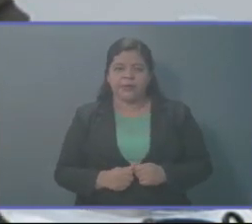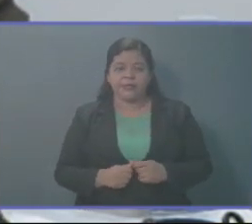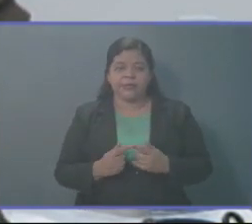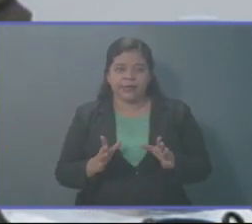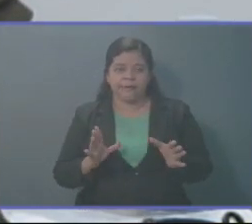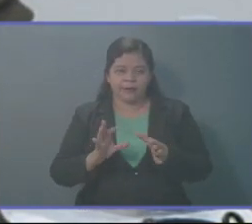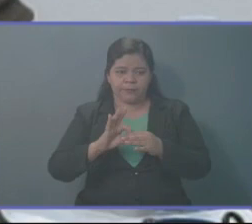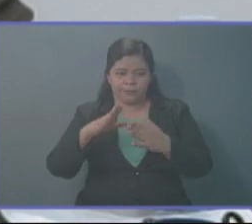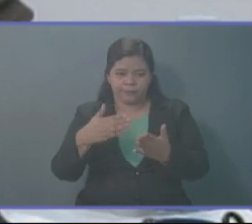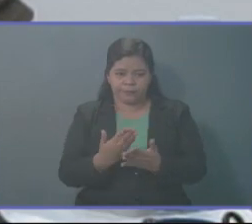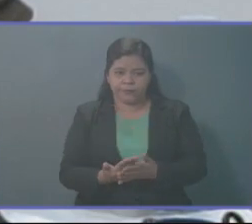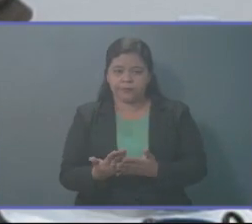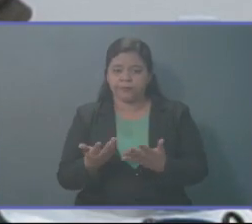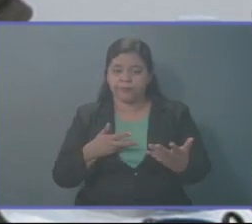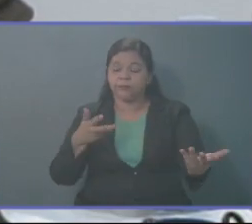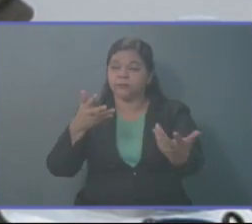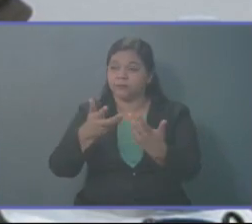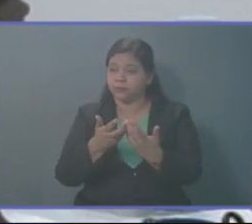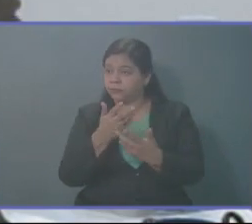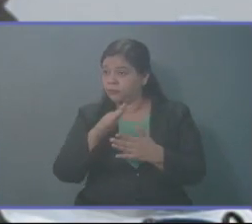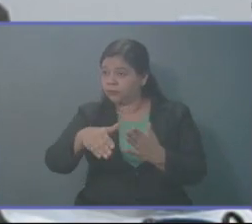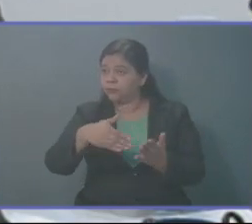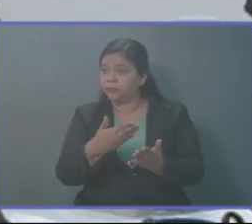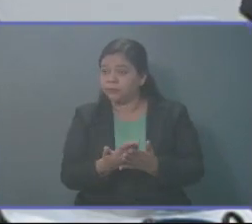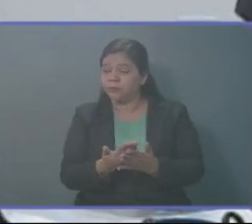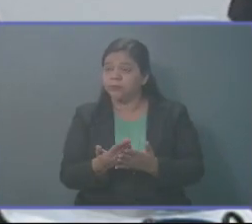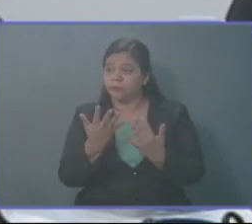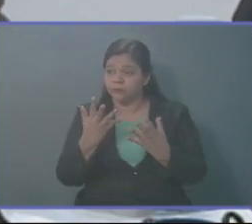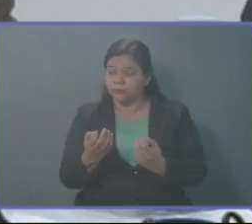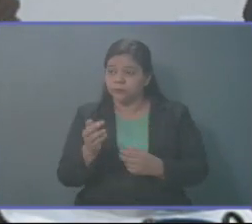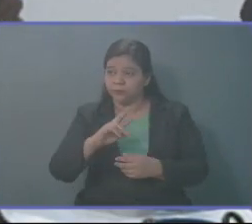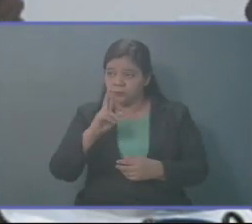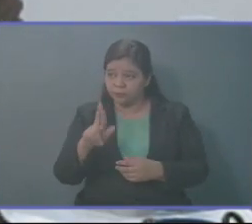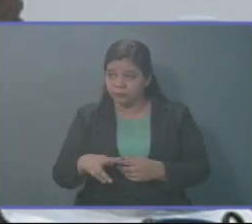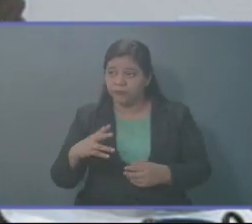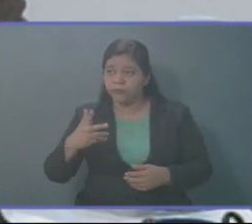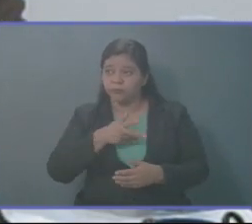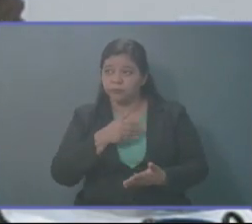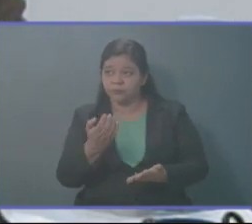¿verdad? Pero para empezar, la realidad